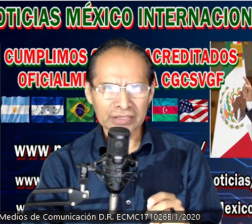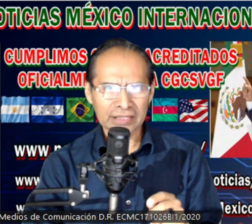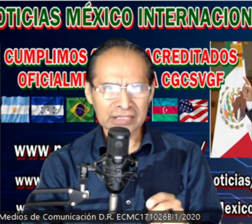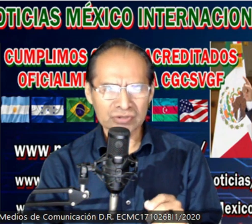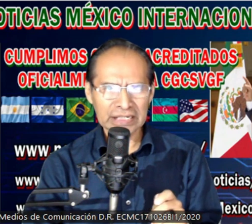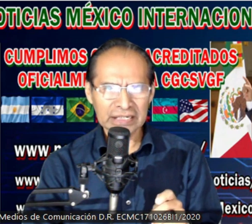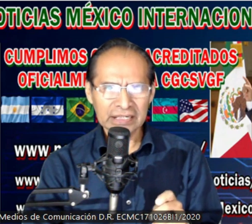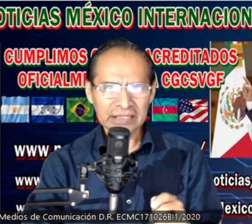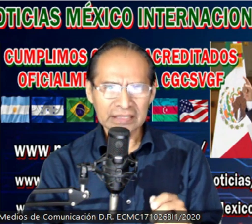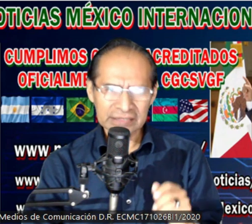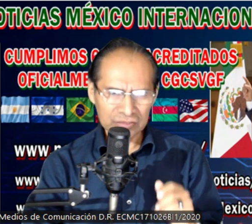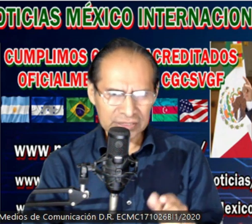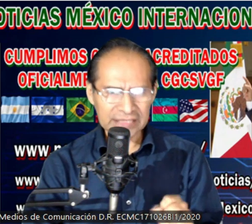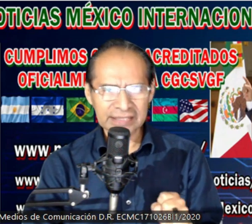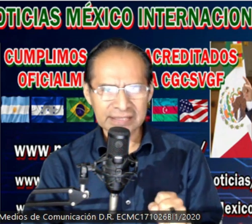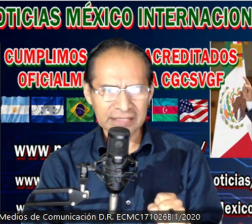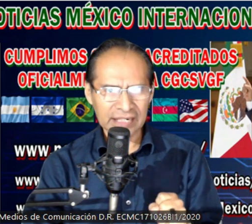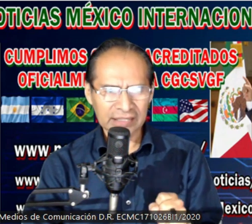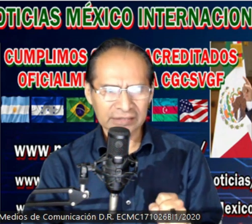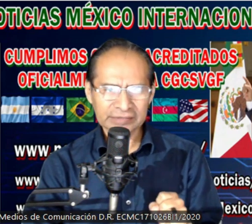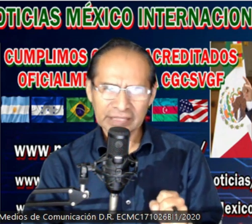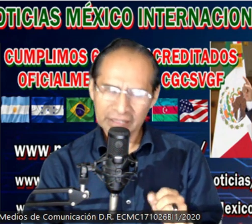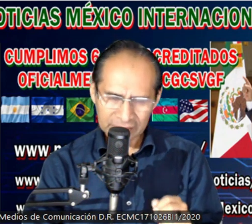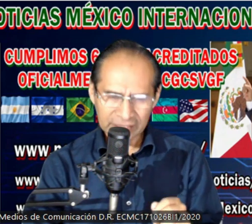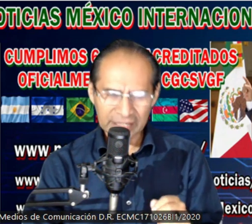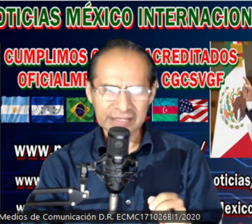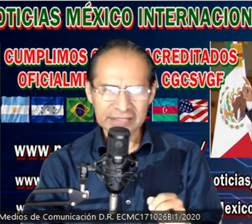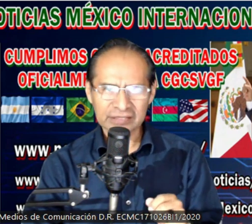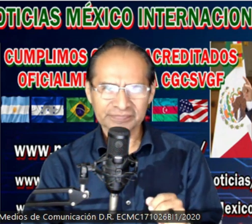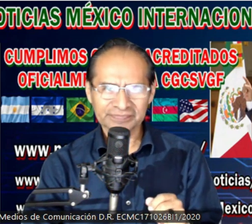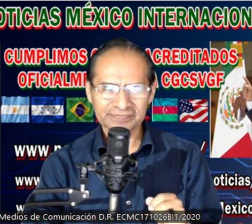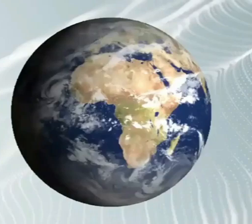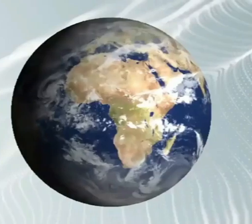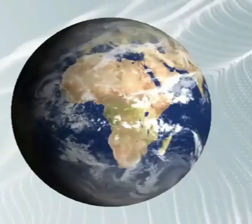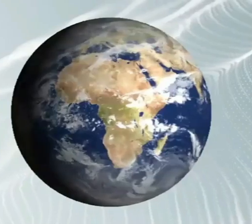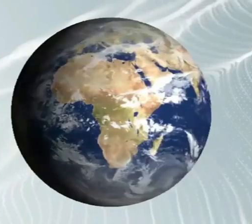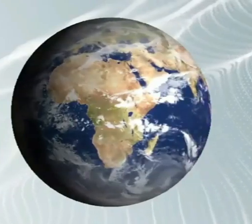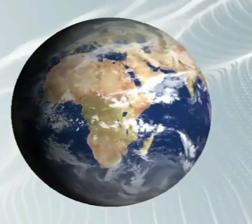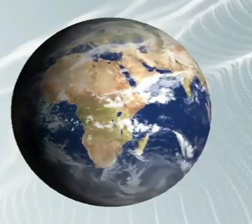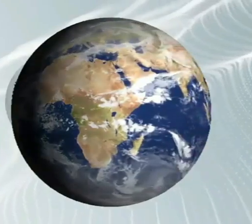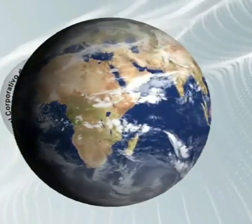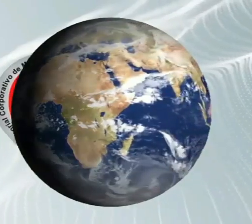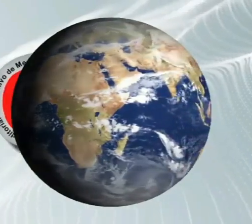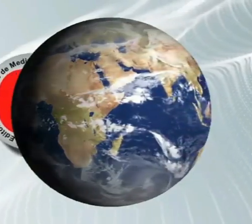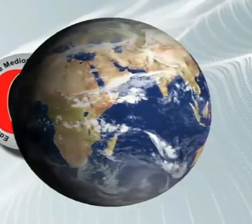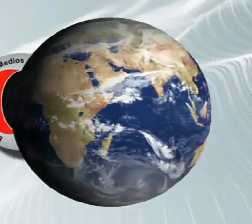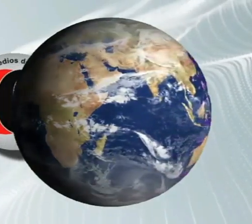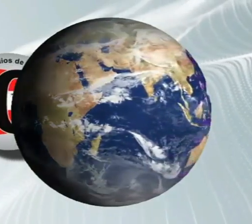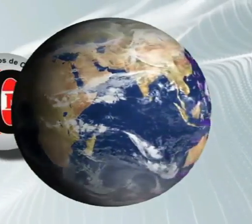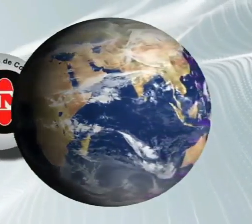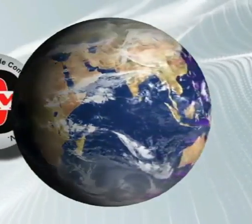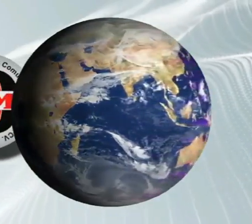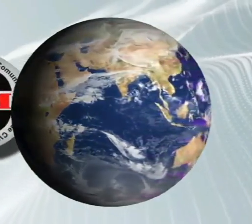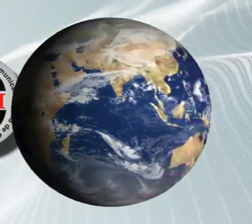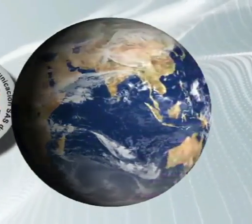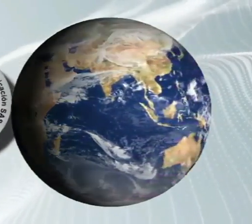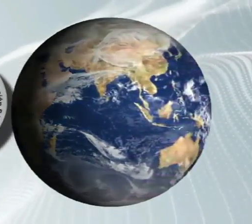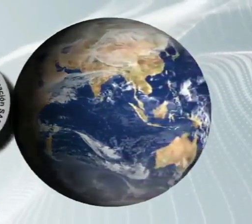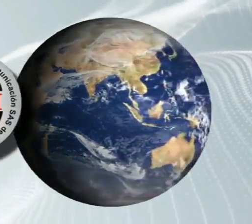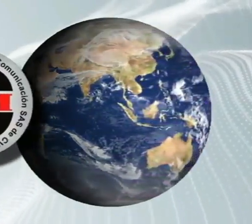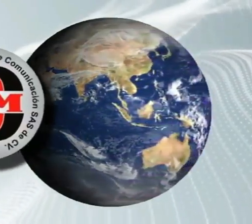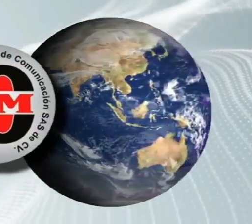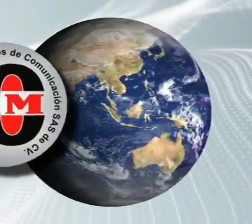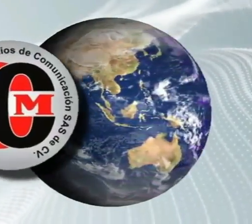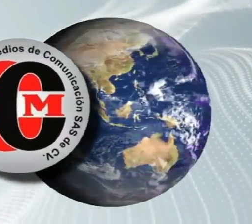México internacional desde nuestra sede central Gracias editorial corporativo de medios de